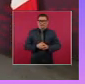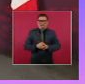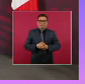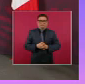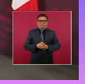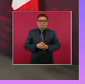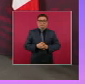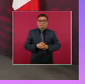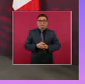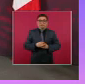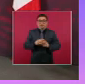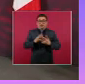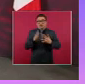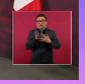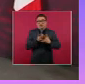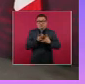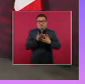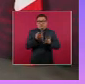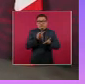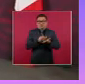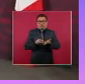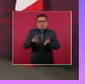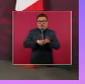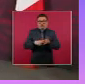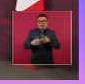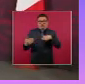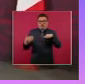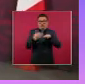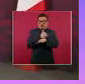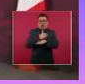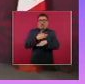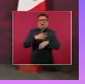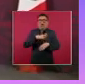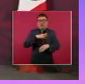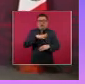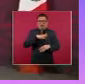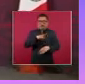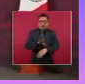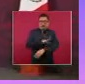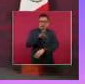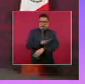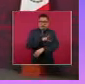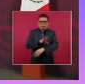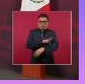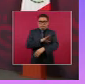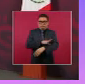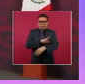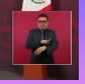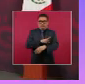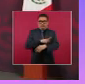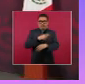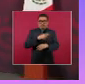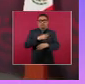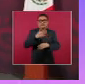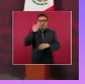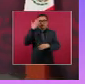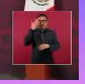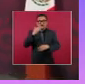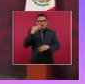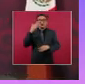la mitad doble vía electrificada desde Mérida,